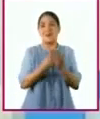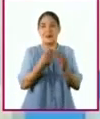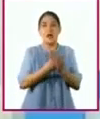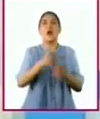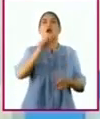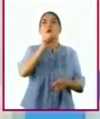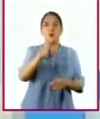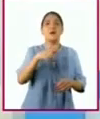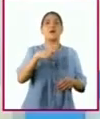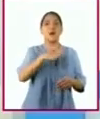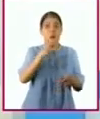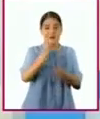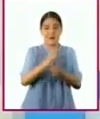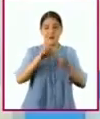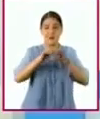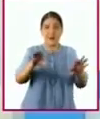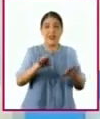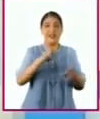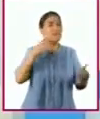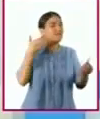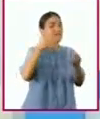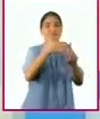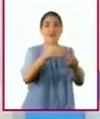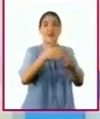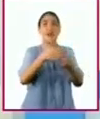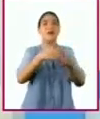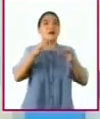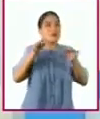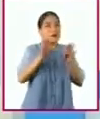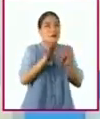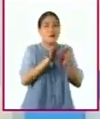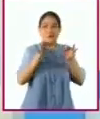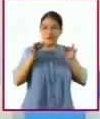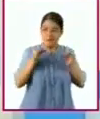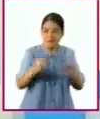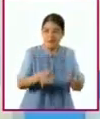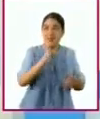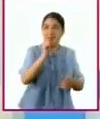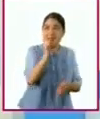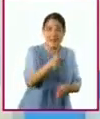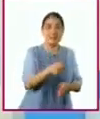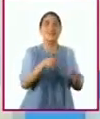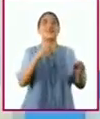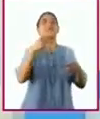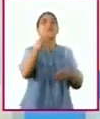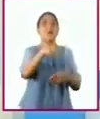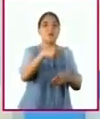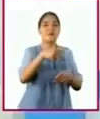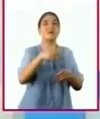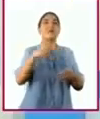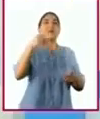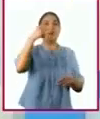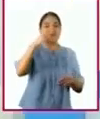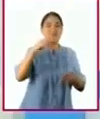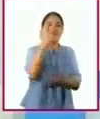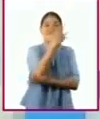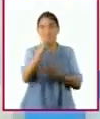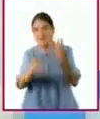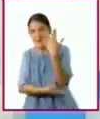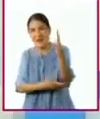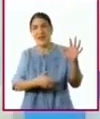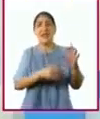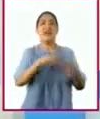nos proporcionan información específica y detallada sobre la dinámica de los componentes naturales,